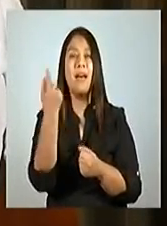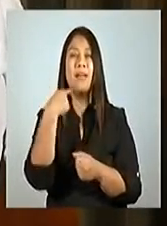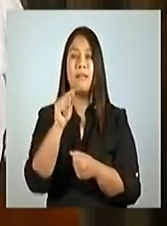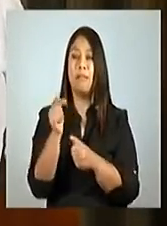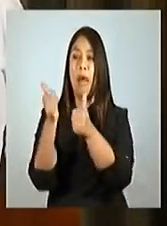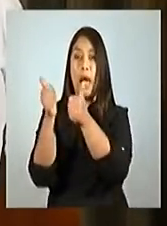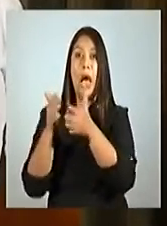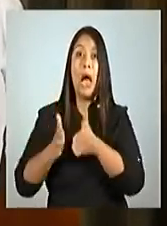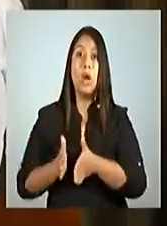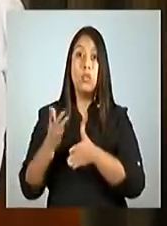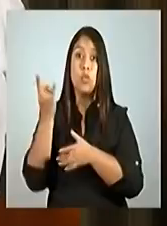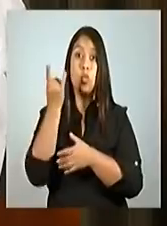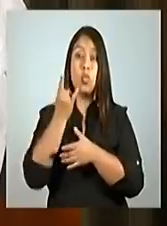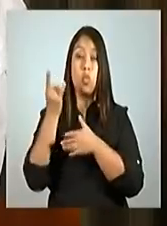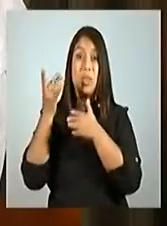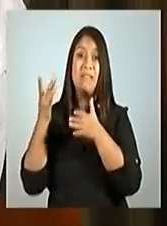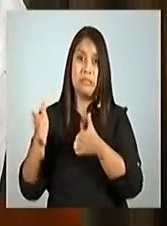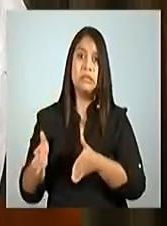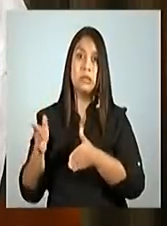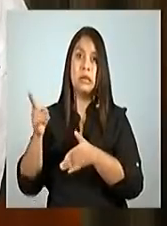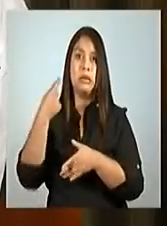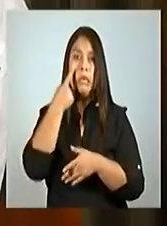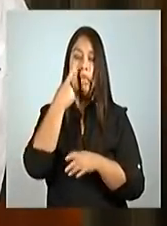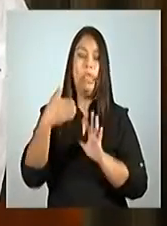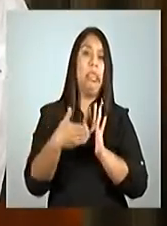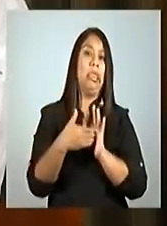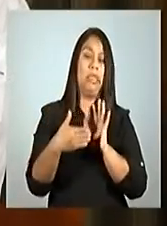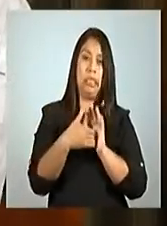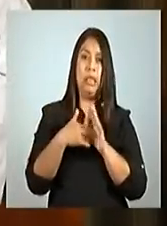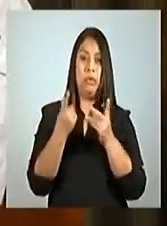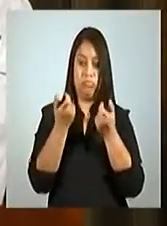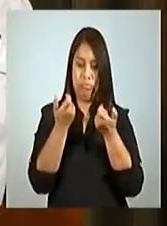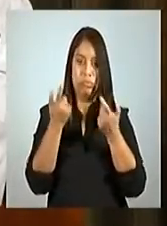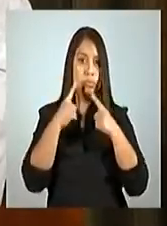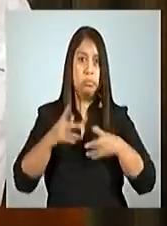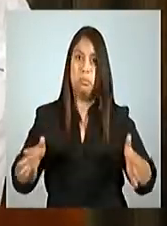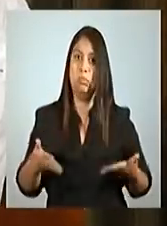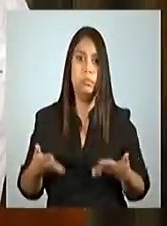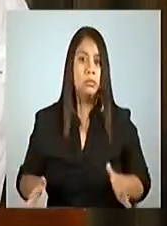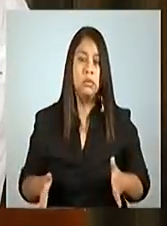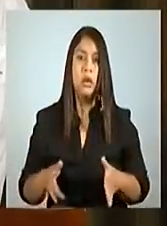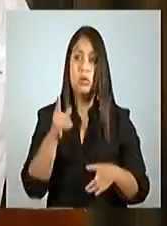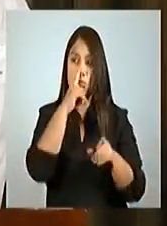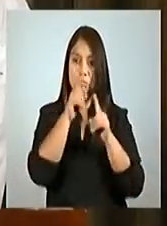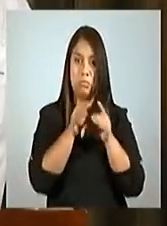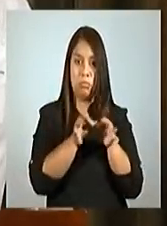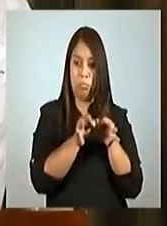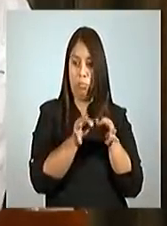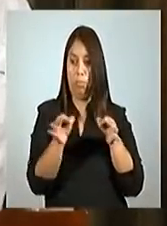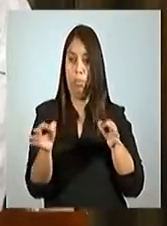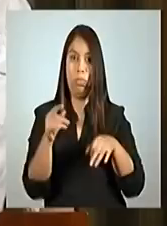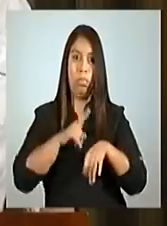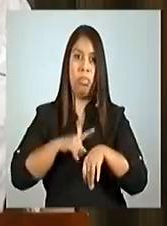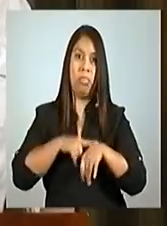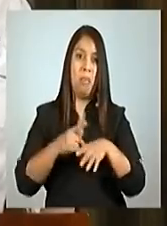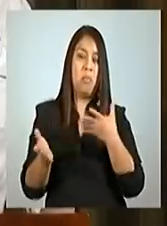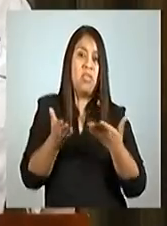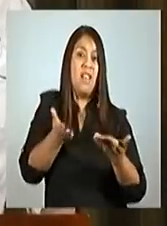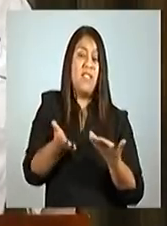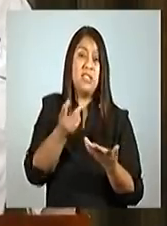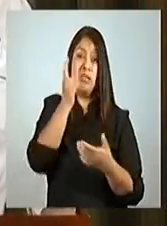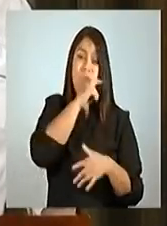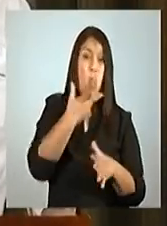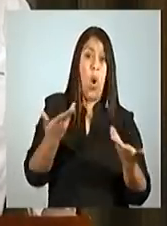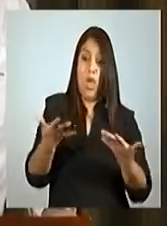aquellos estudiantes universitarios que se han visto afectados en su economía, lo que en el corto plazo podría significar que